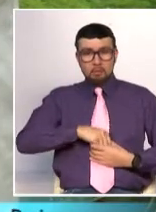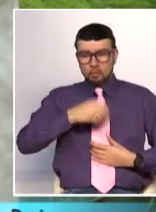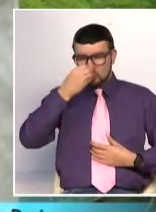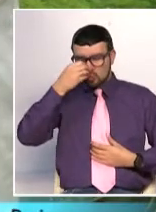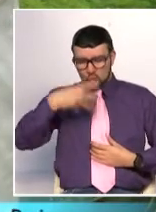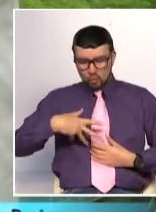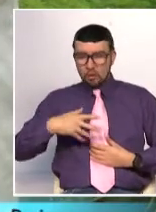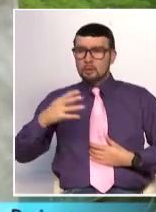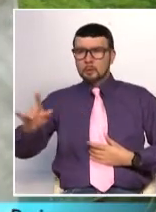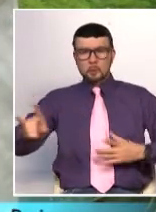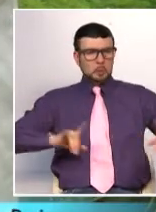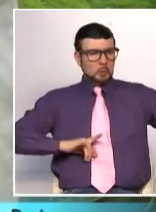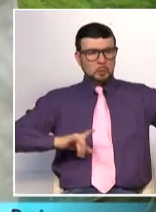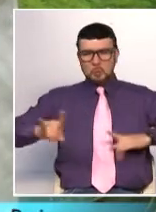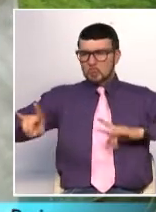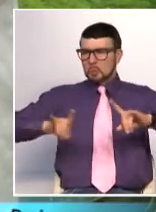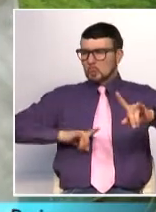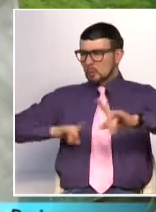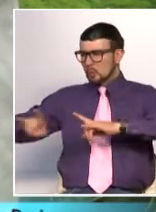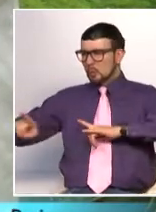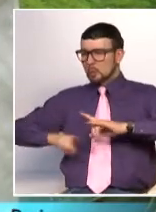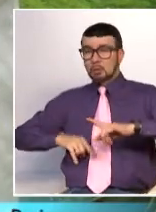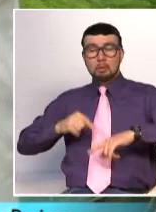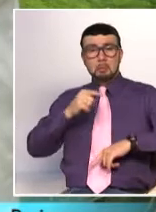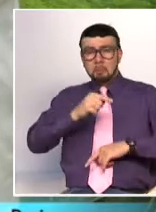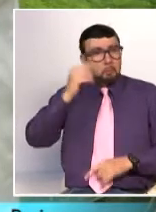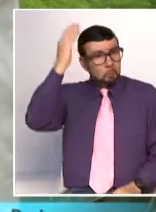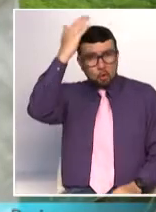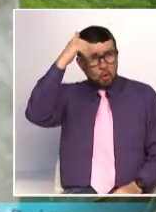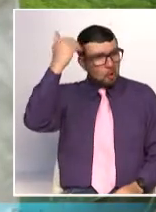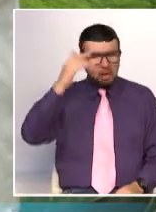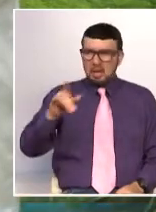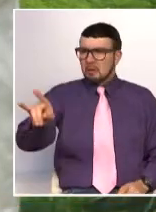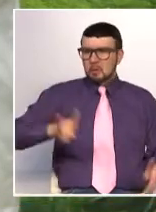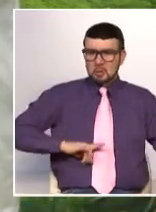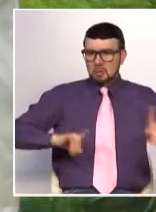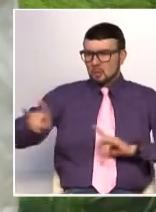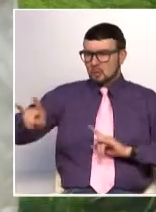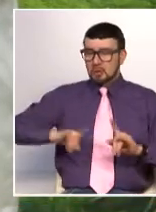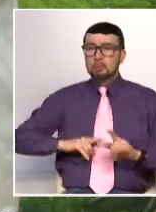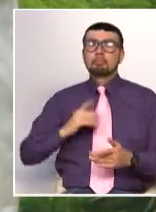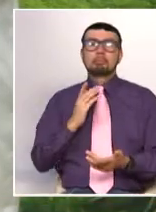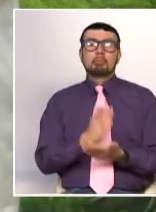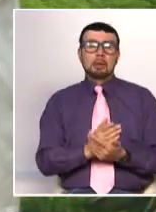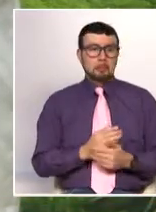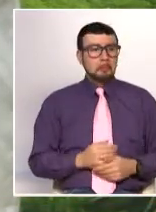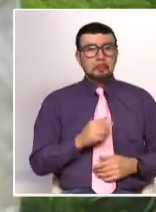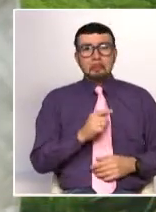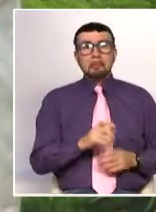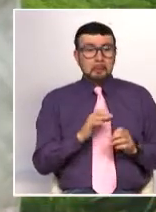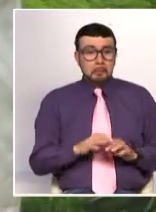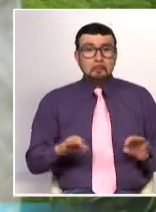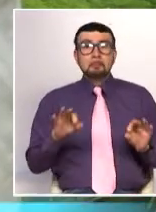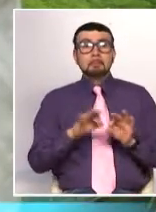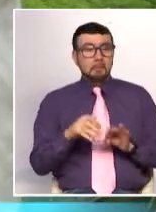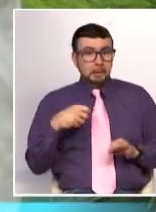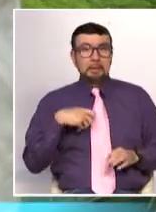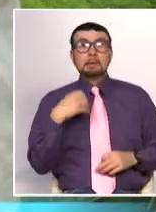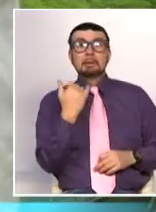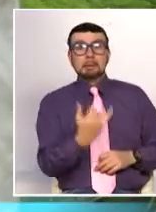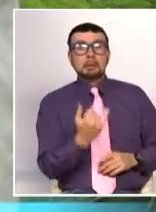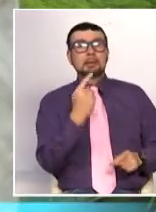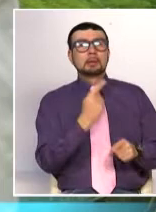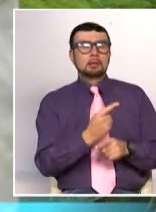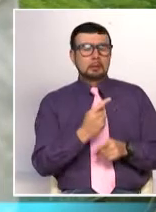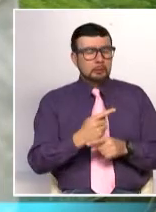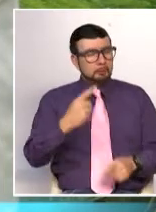claras y te manifiestas los eventos que llevaron digamos a esa a ese desenlace y que eso hace parte de lo que tenemos que tener en cuenta para